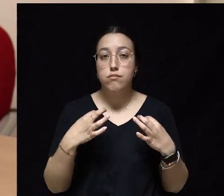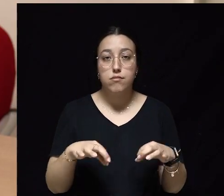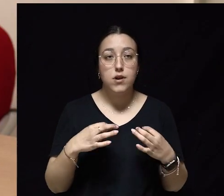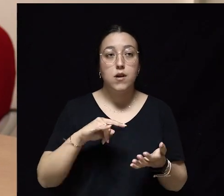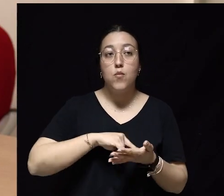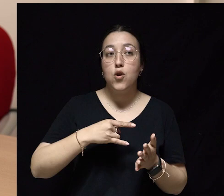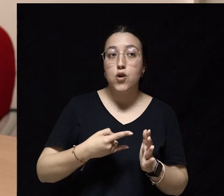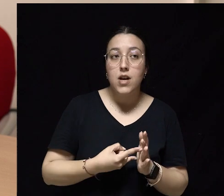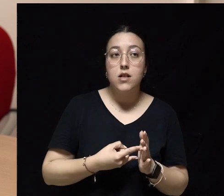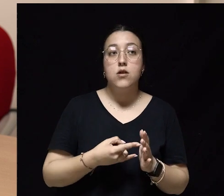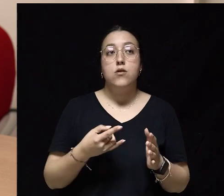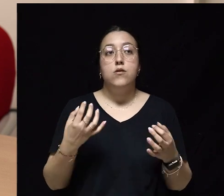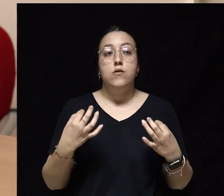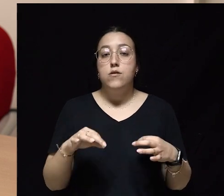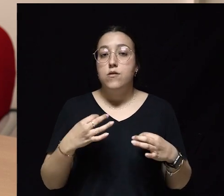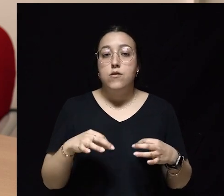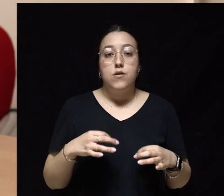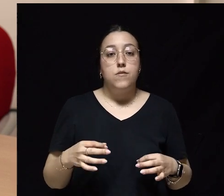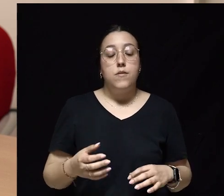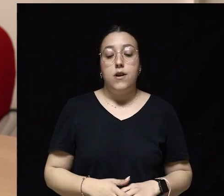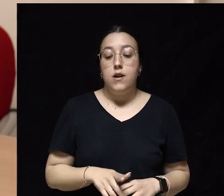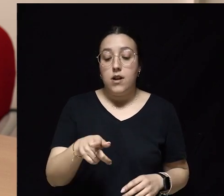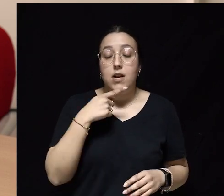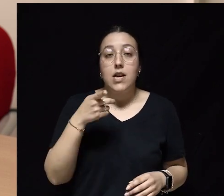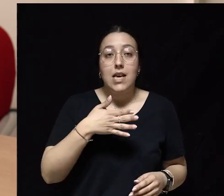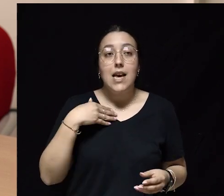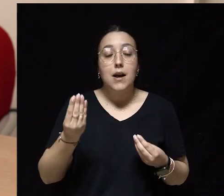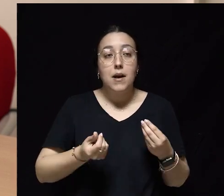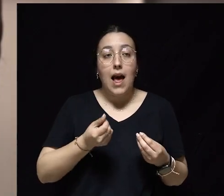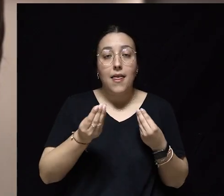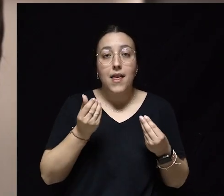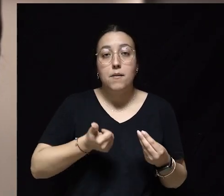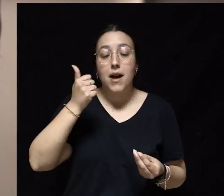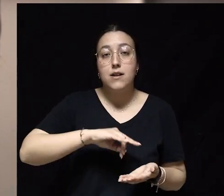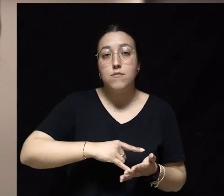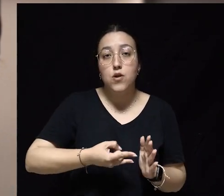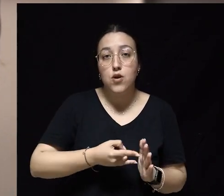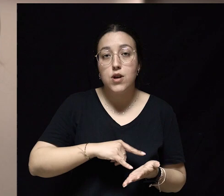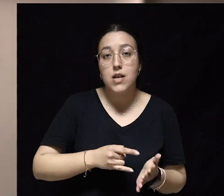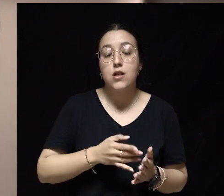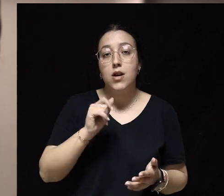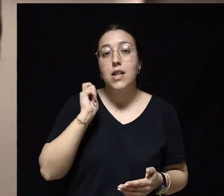nivel de recursos, a nivel de proyectos para que este centro